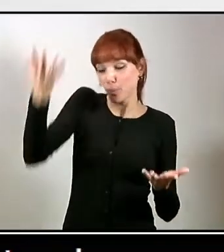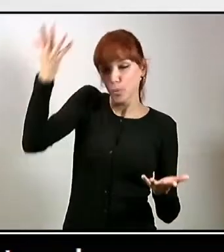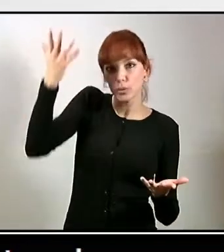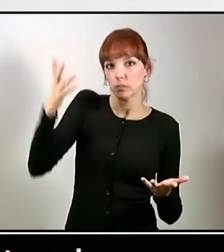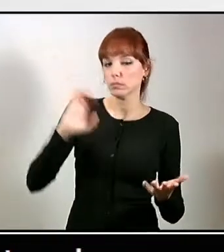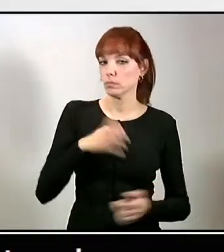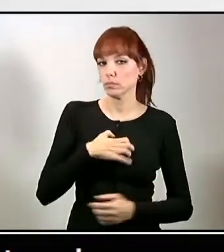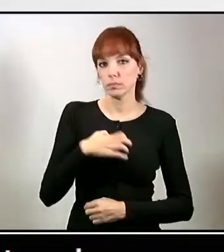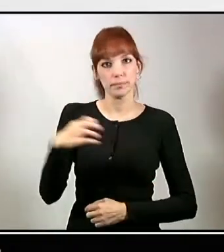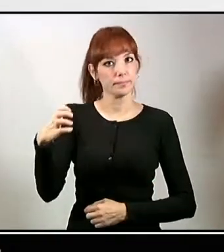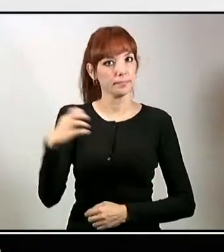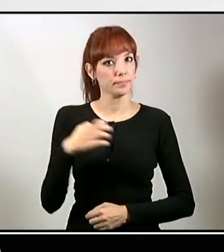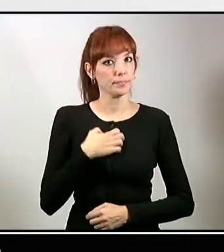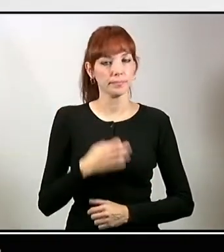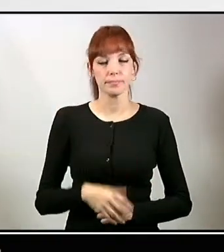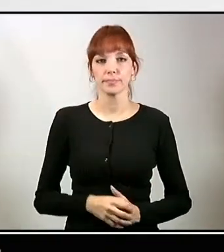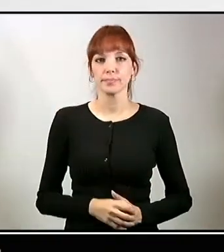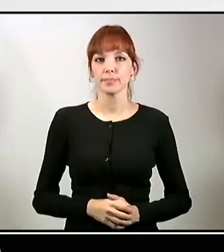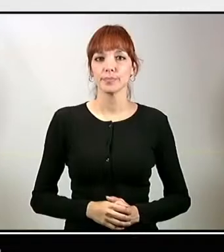no pueden hacer frente a esa obra.